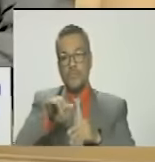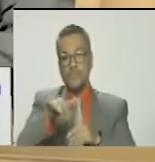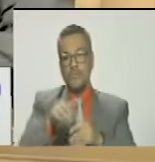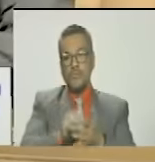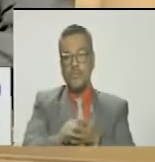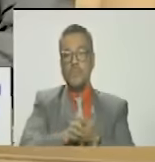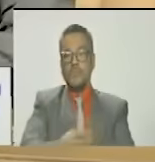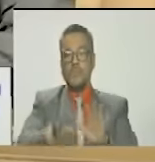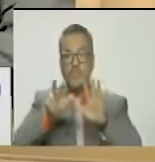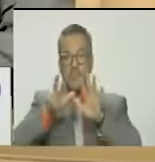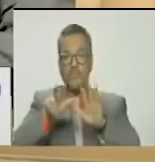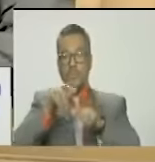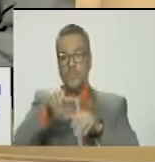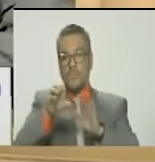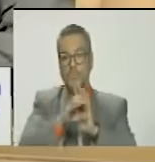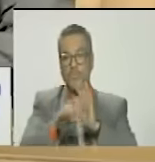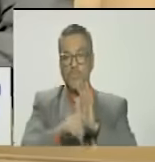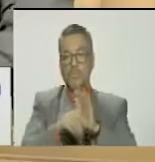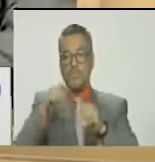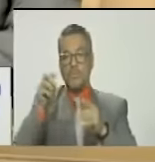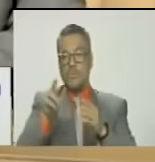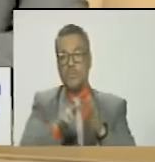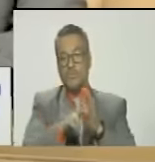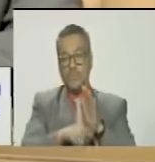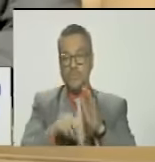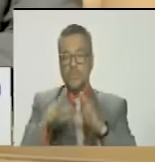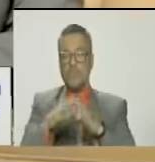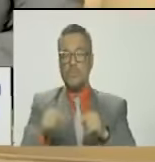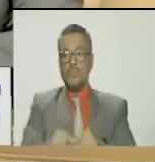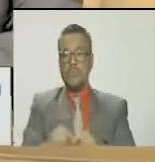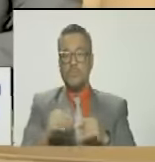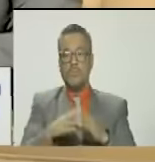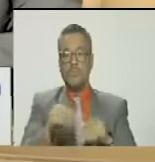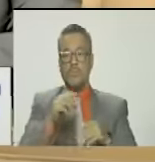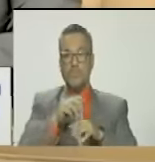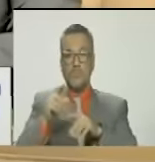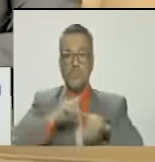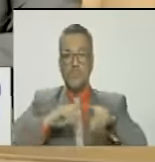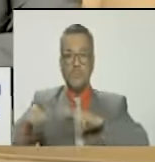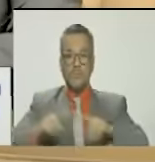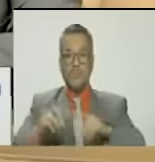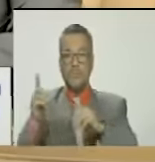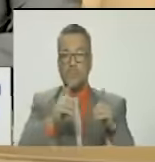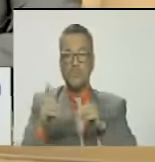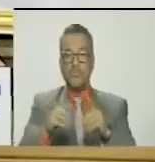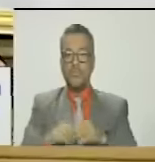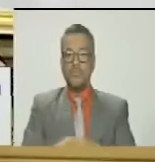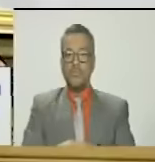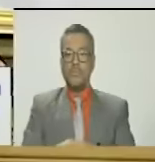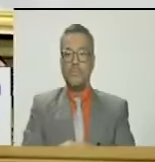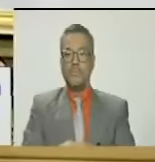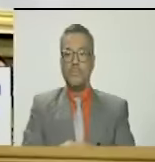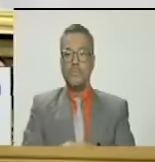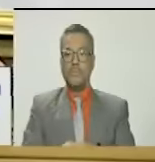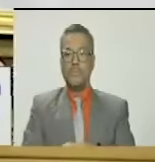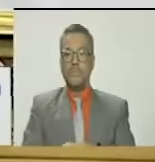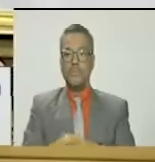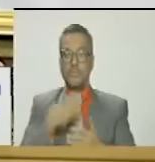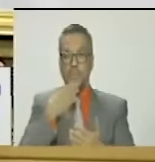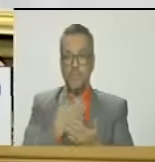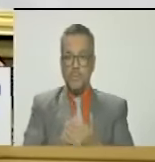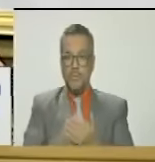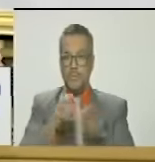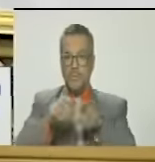en el artículo 8 de este reglamento. Es todo, ciudadano director de debate.